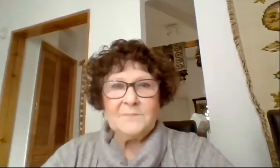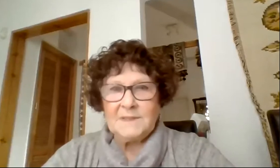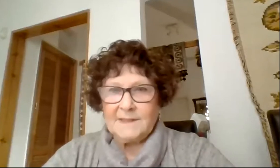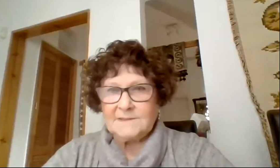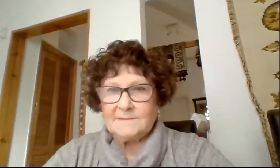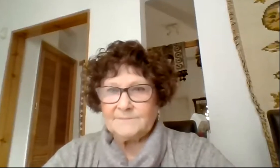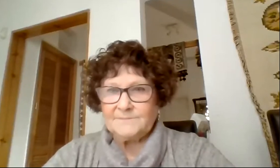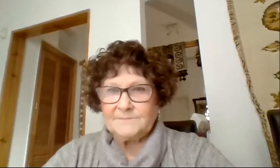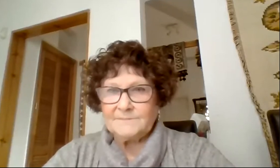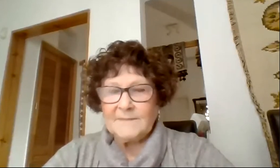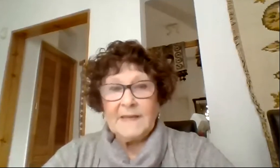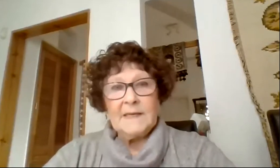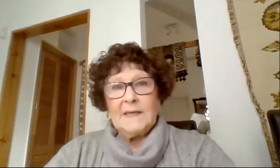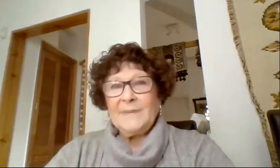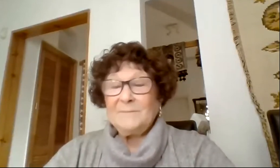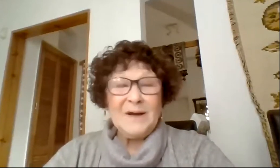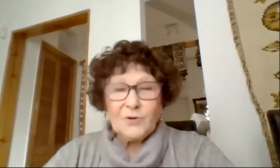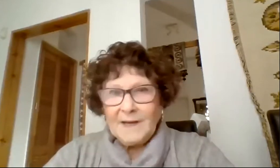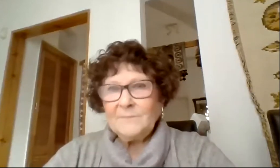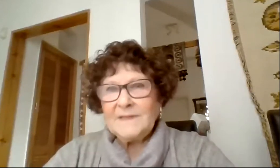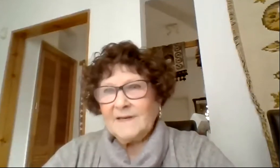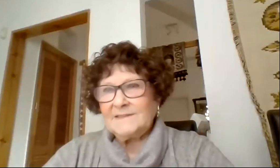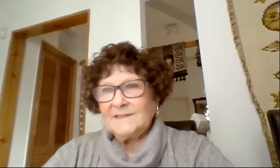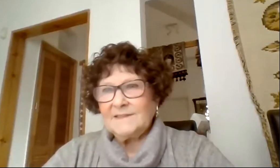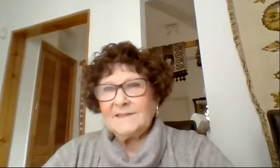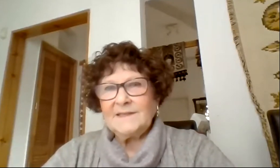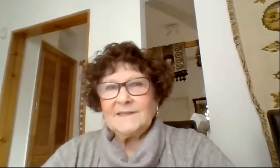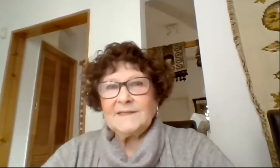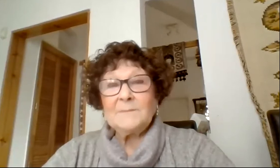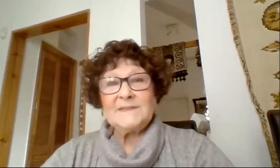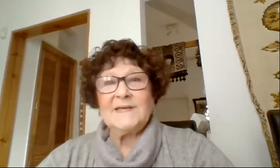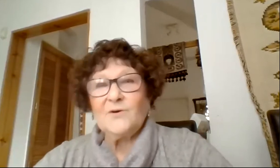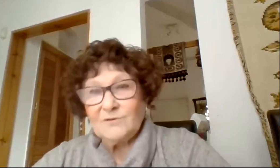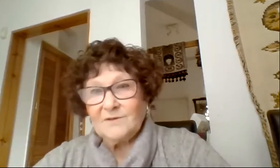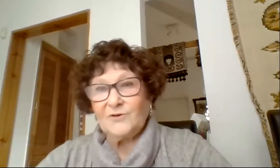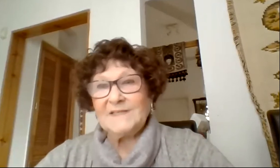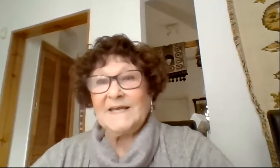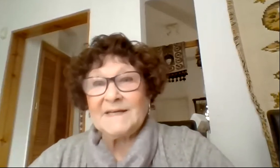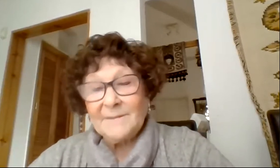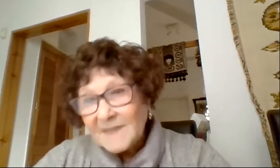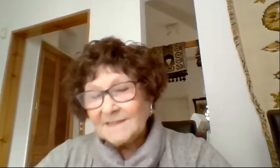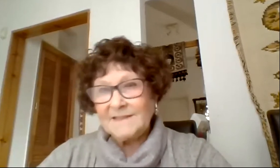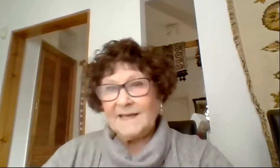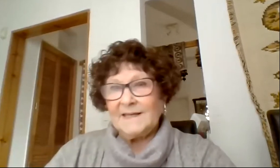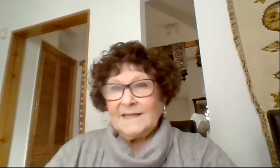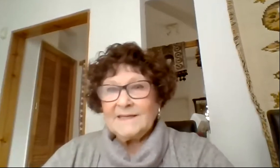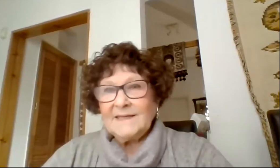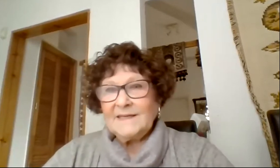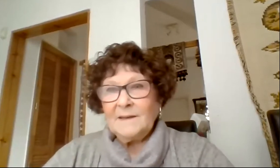mejorar vidas. Para mejorar vidas. ¿Qué pasa con esa